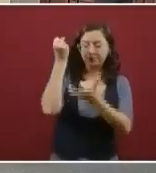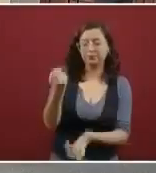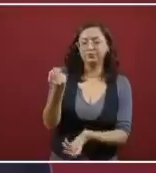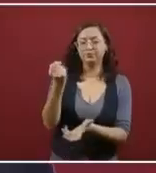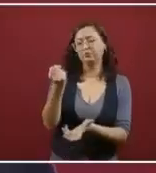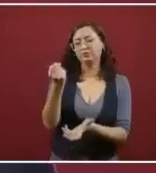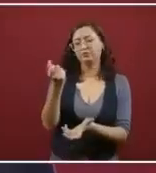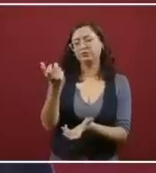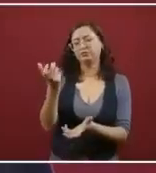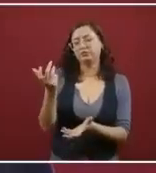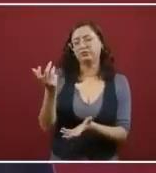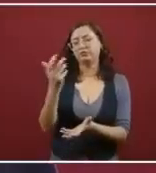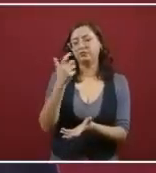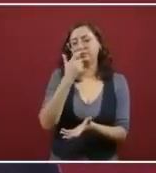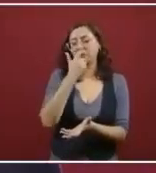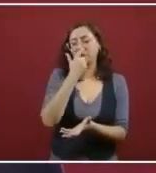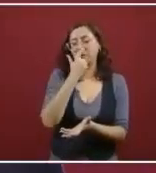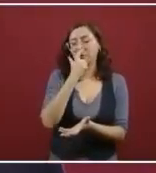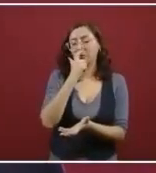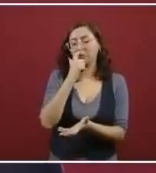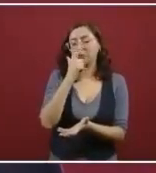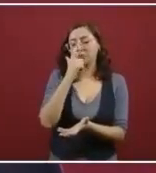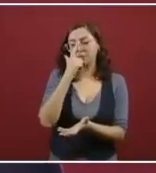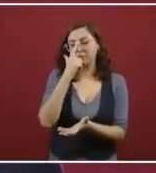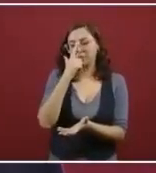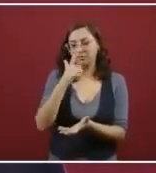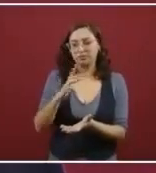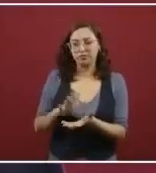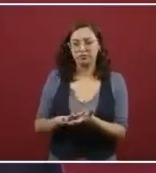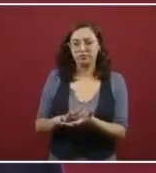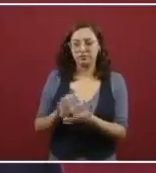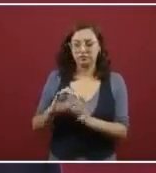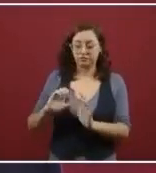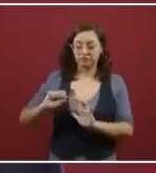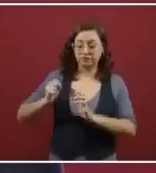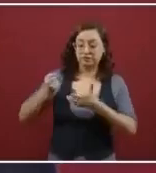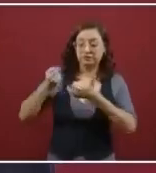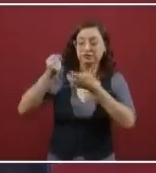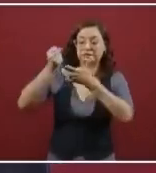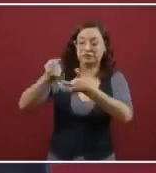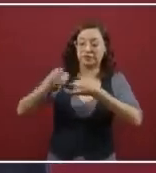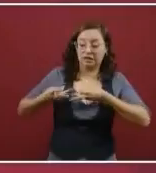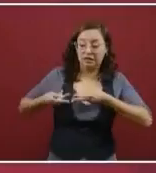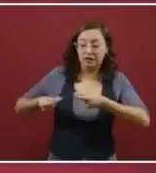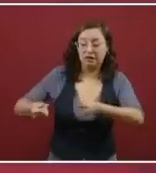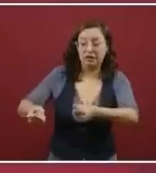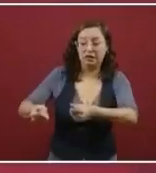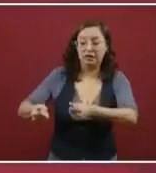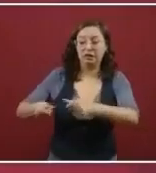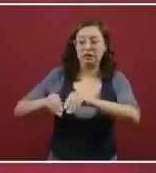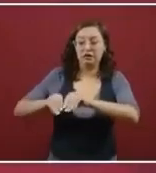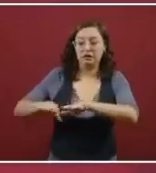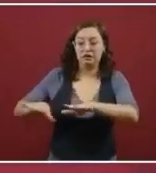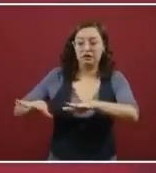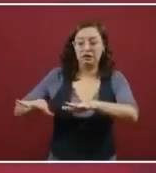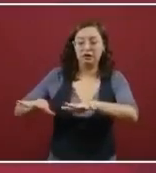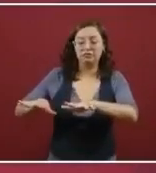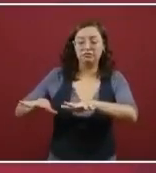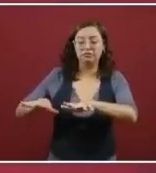de la inversión destinada a